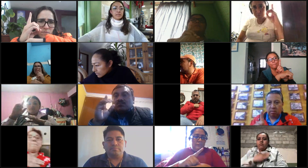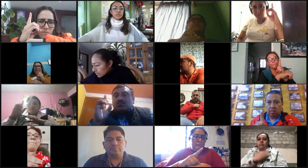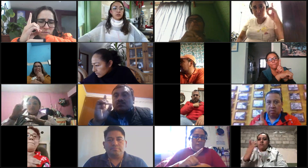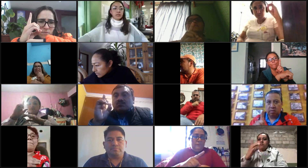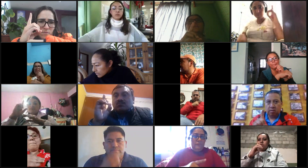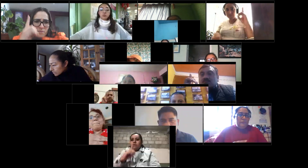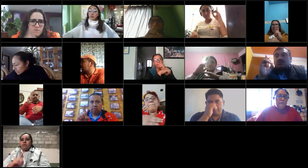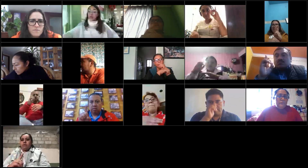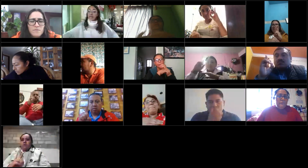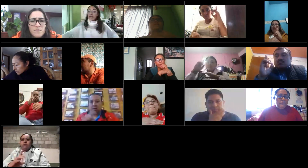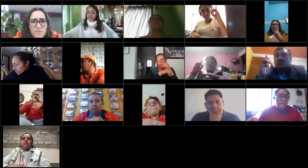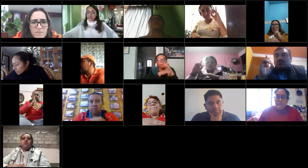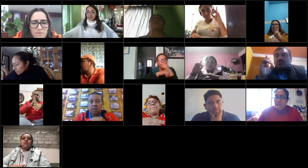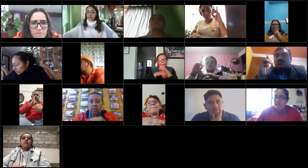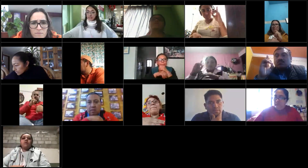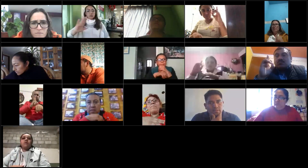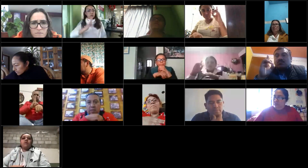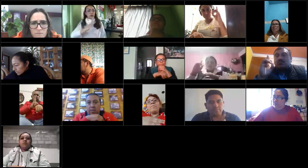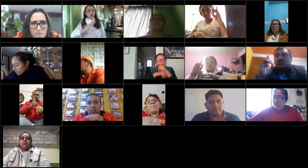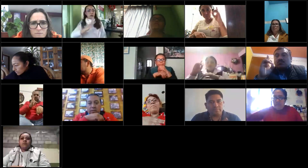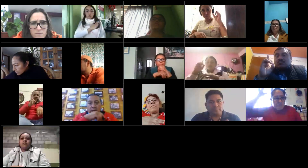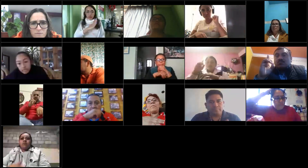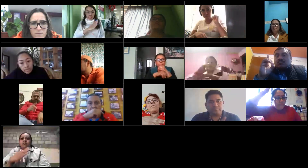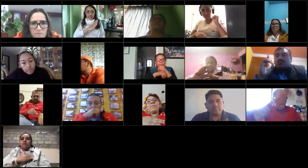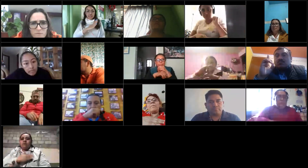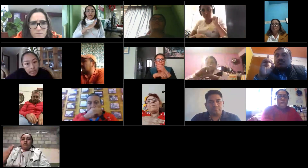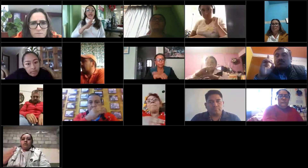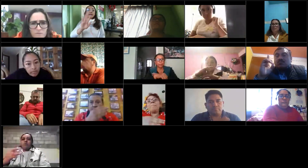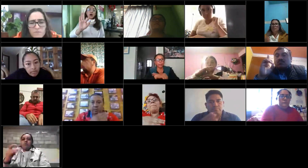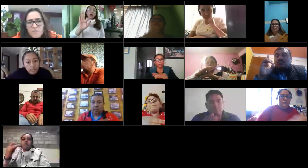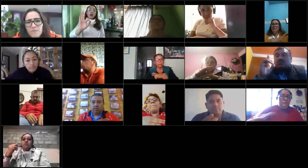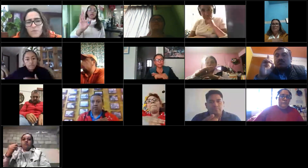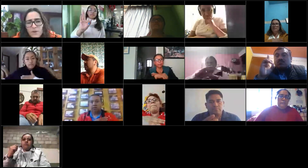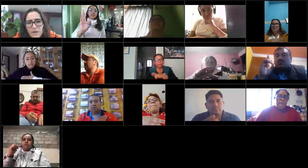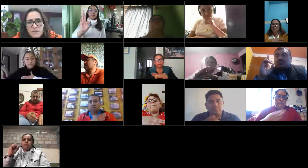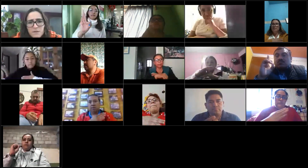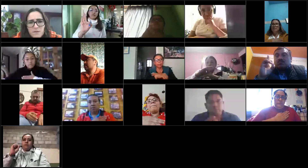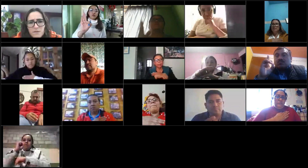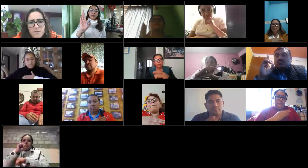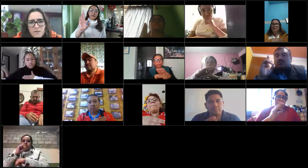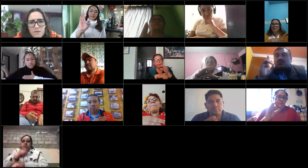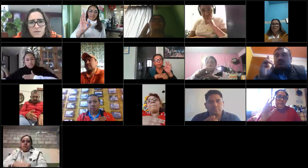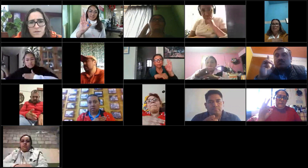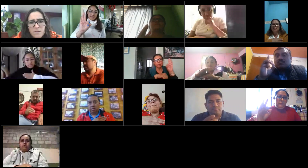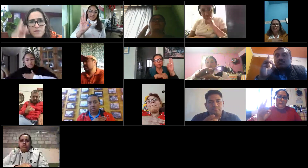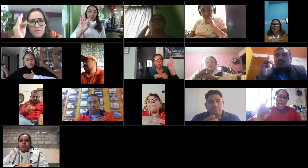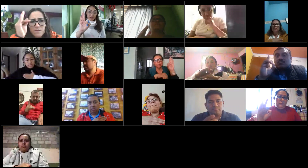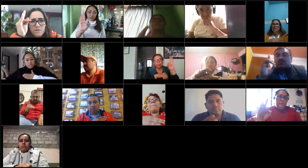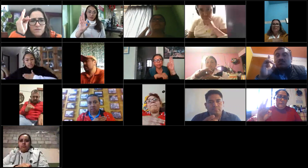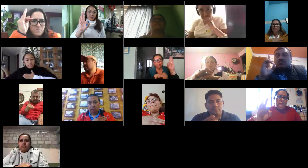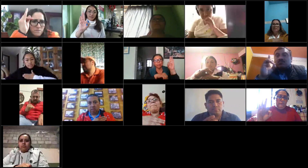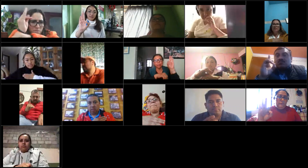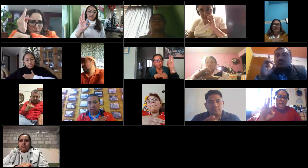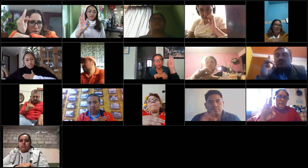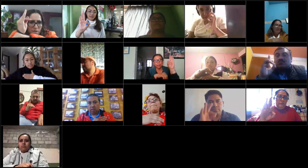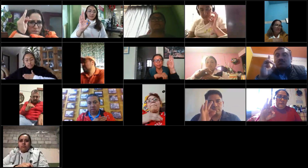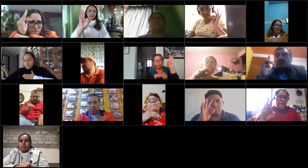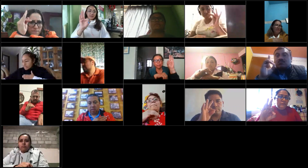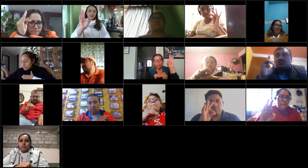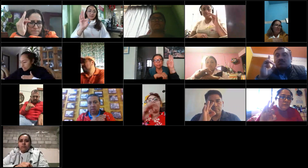Ahora, para mencionar buenas tardes, parto de lo mismo. Buenas. Y ahora voy a hacer la forma de la letra F.